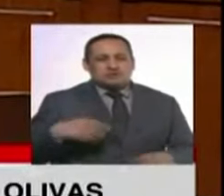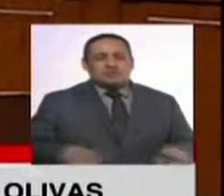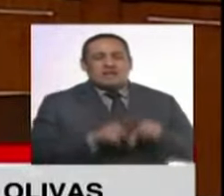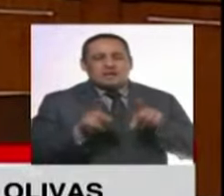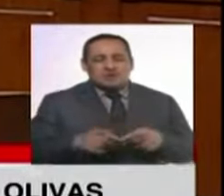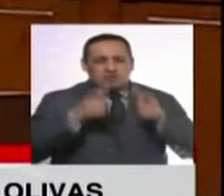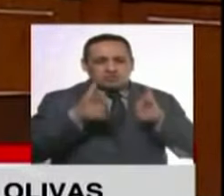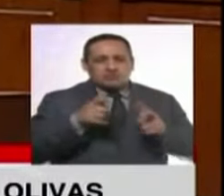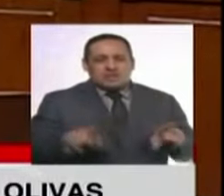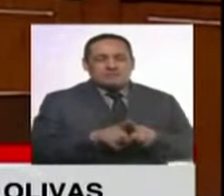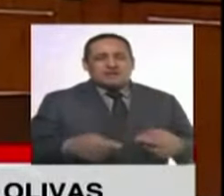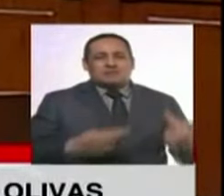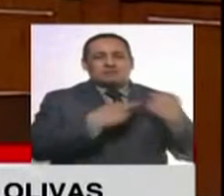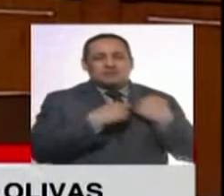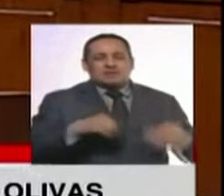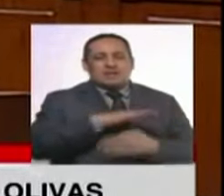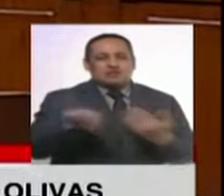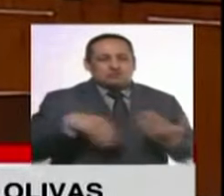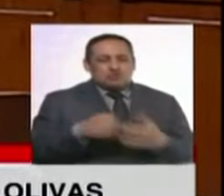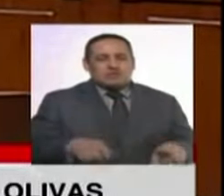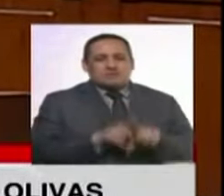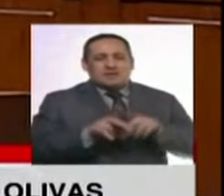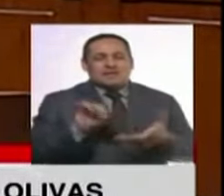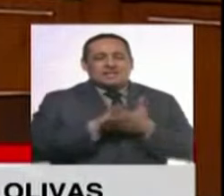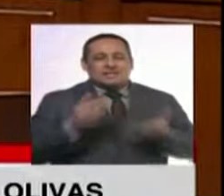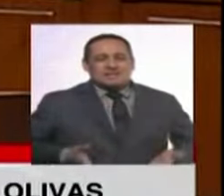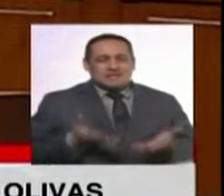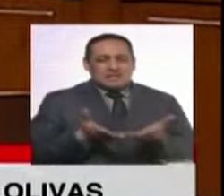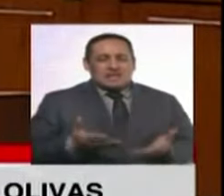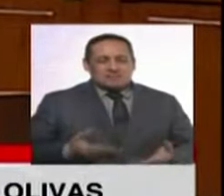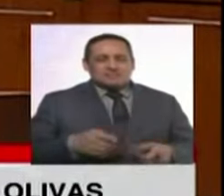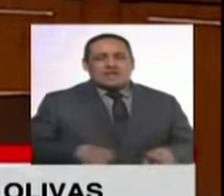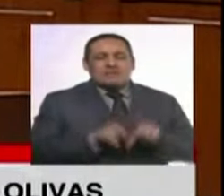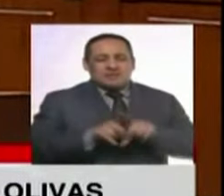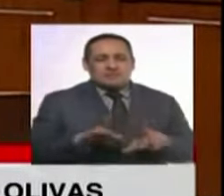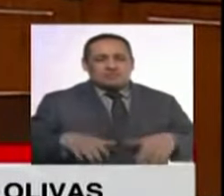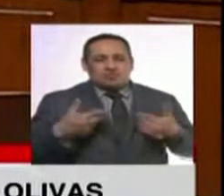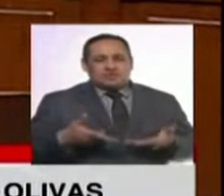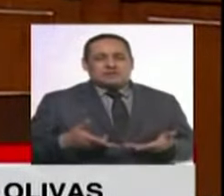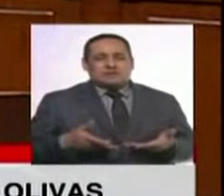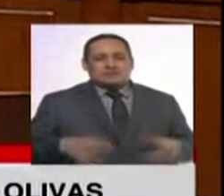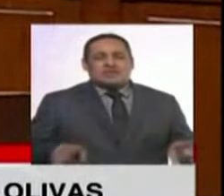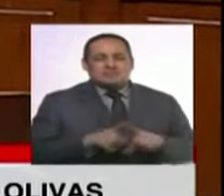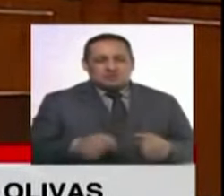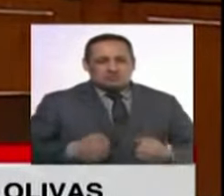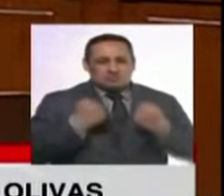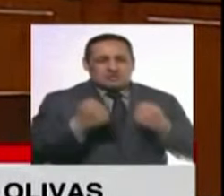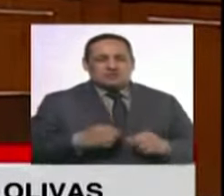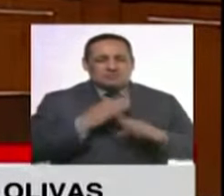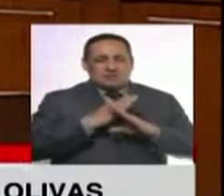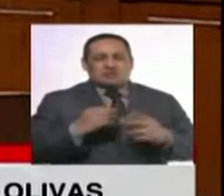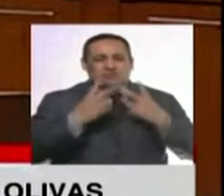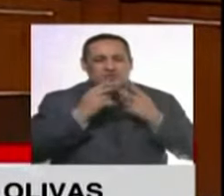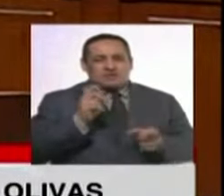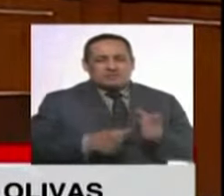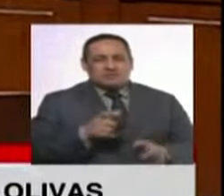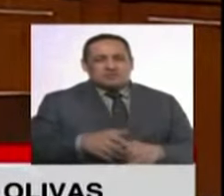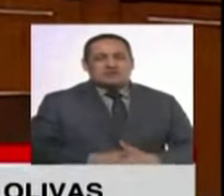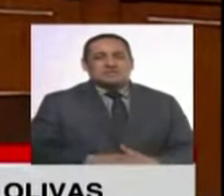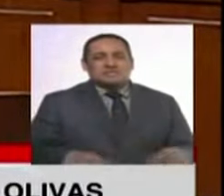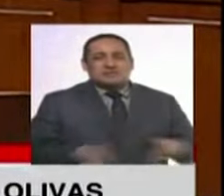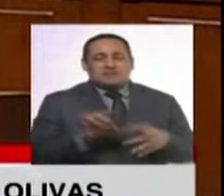la seguridad social todos todos tienen que poner la mano para poder luchar contra la inseguridad en ciudadano